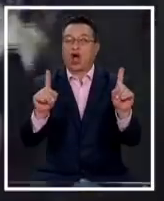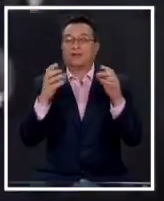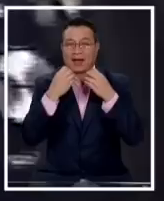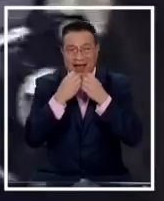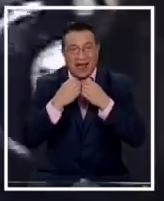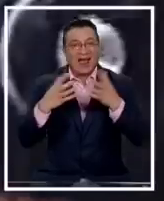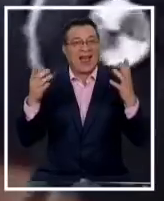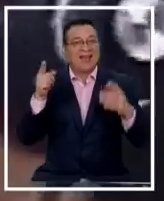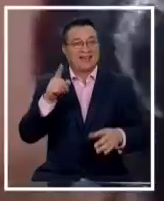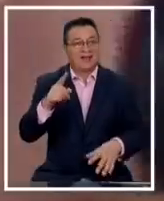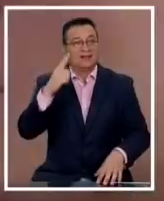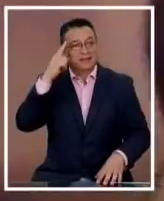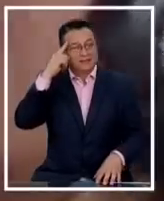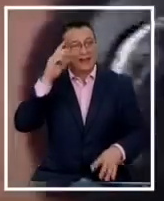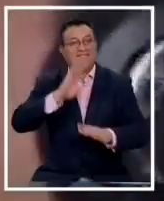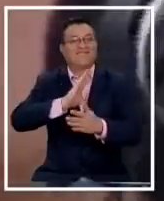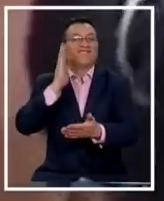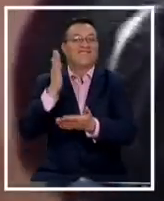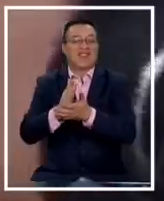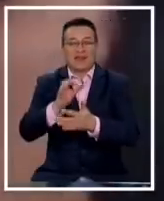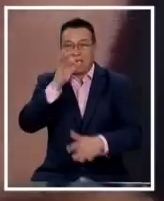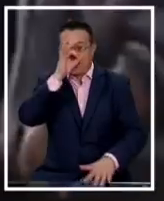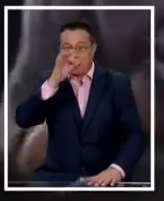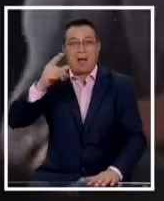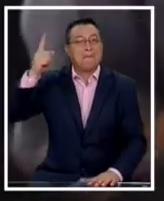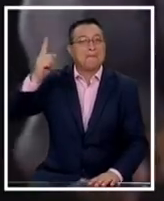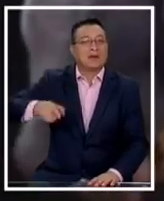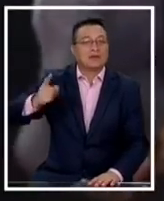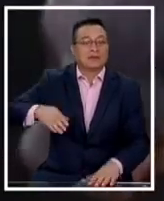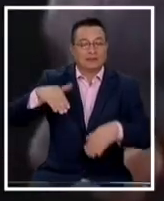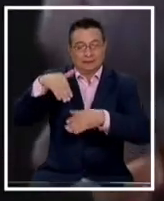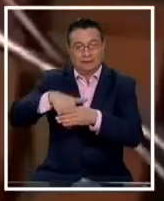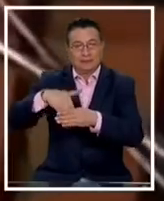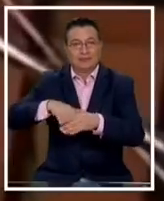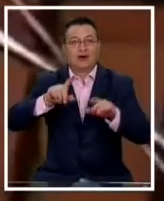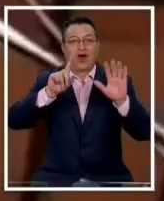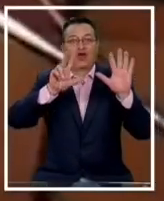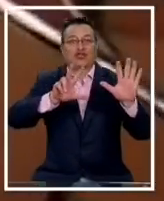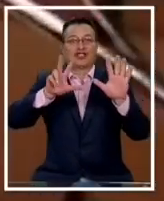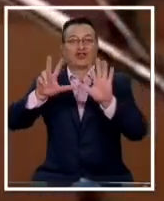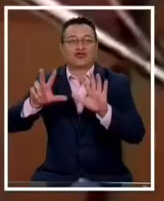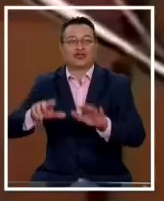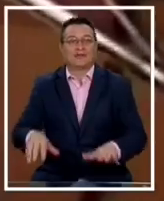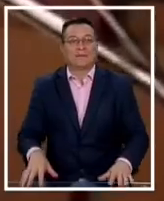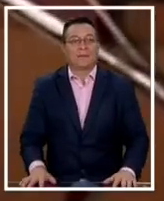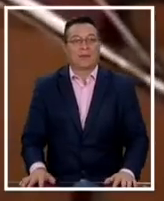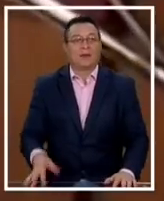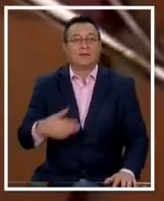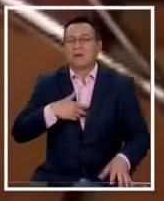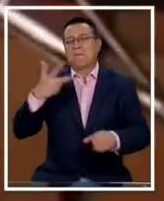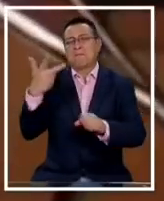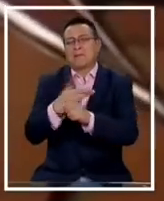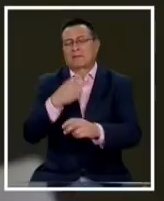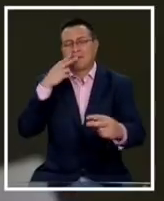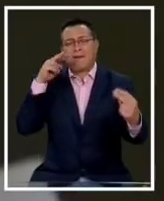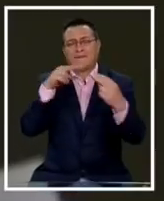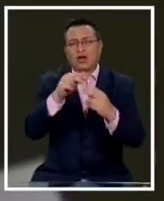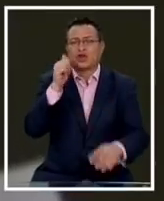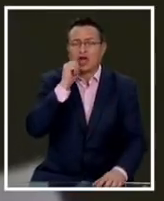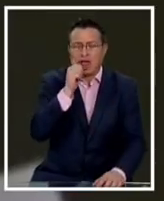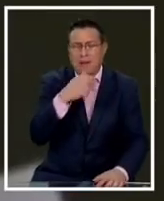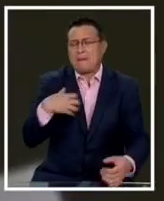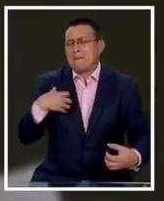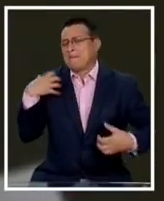de esos que colorearon el fin de la dictadura con el plebiscito del 88. Me hace mal verlo todos los días,